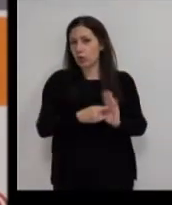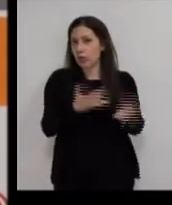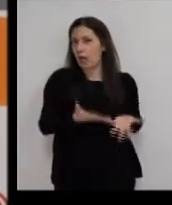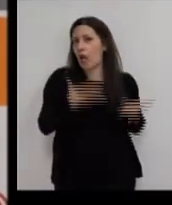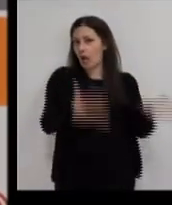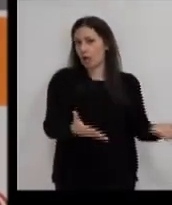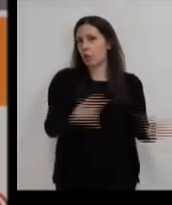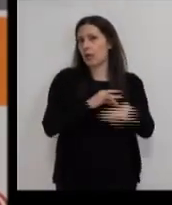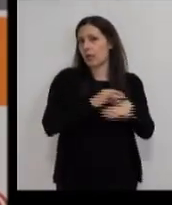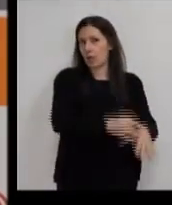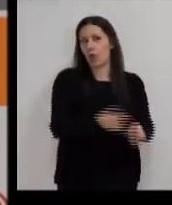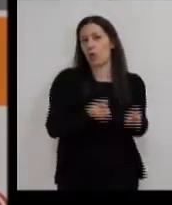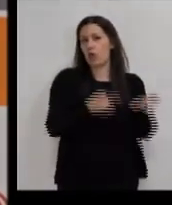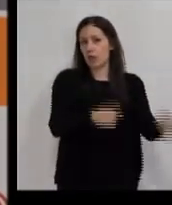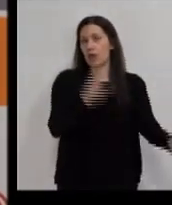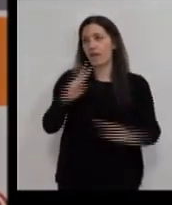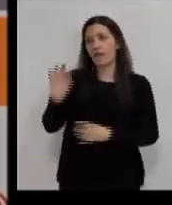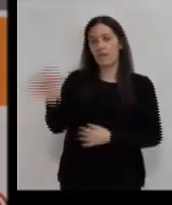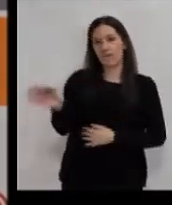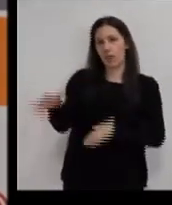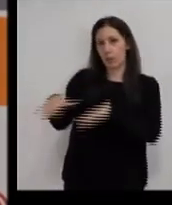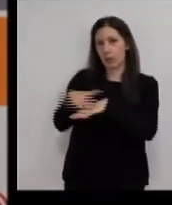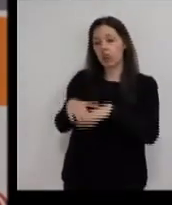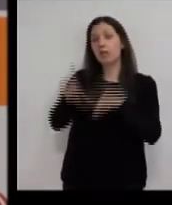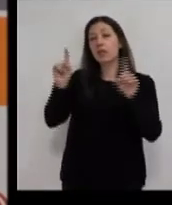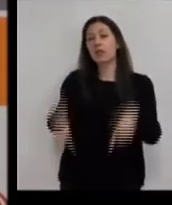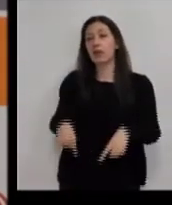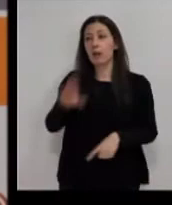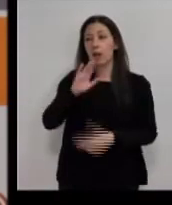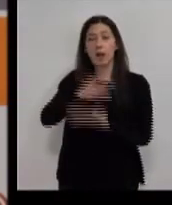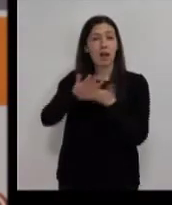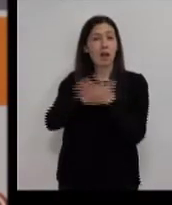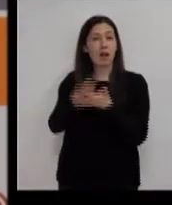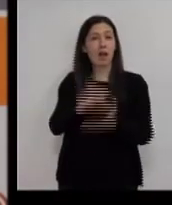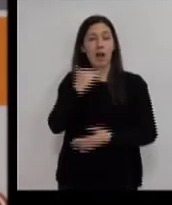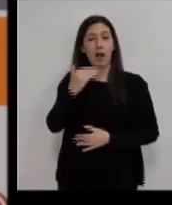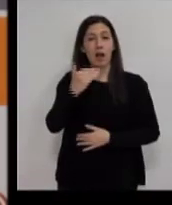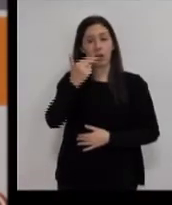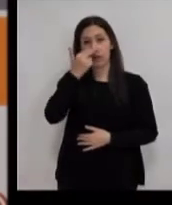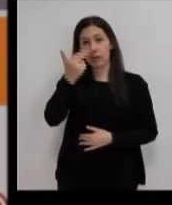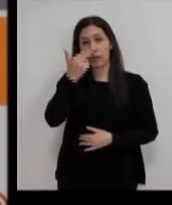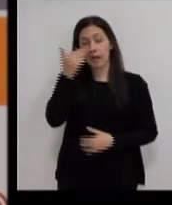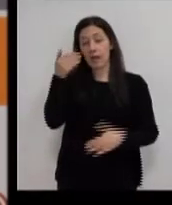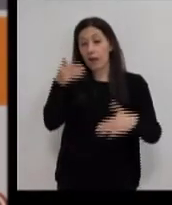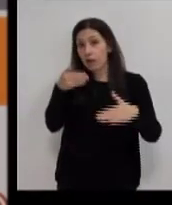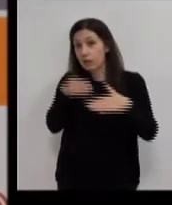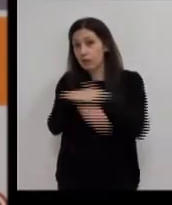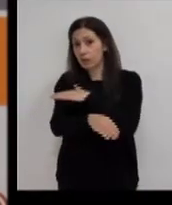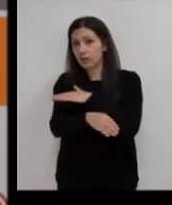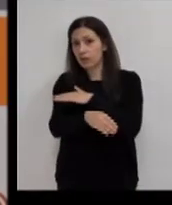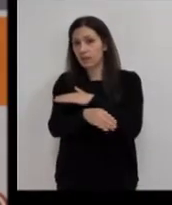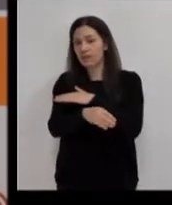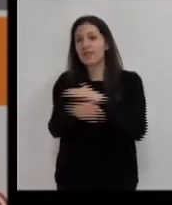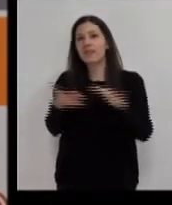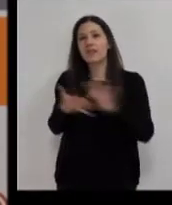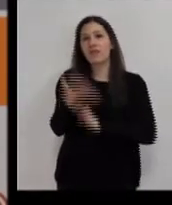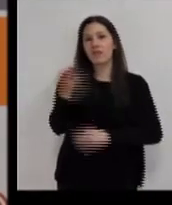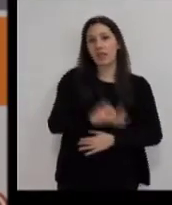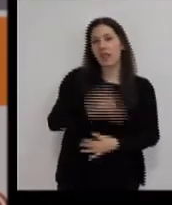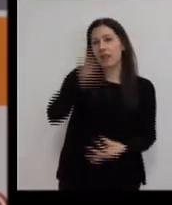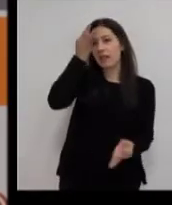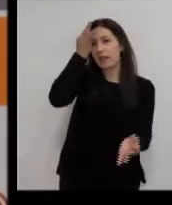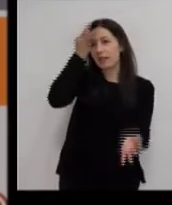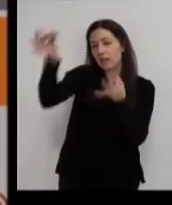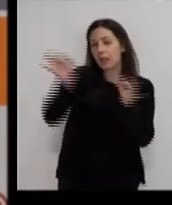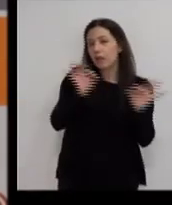con soluciones tecnológicas, perdona. Ha guiado. Exactamente. Perdón. Y hablaste también, comentaste algo que me parece muy interesante, que es